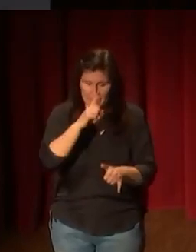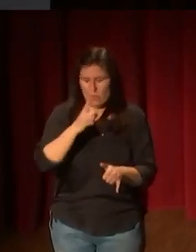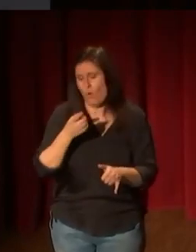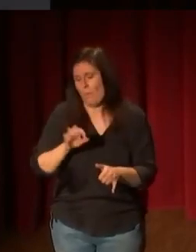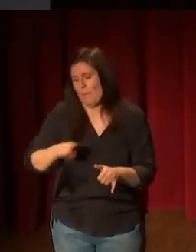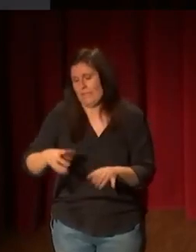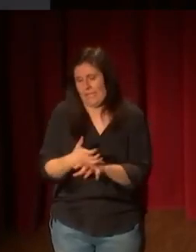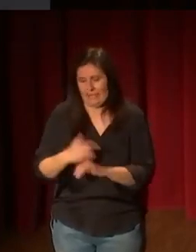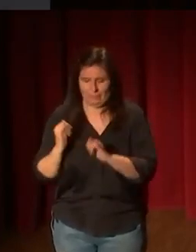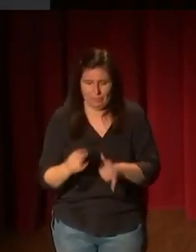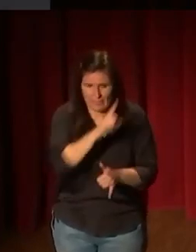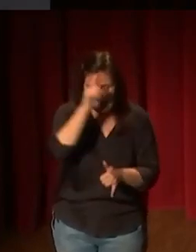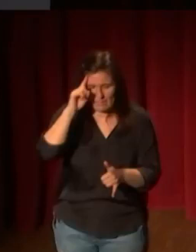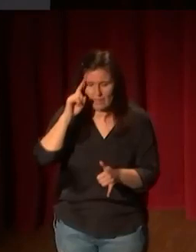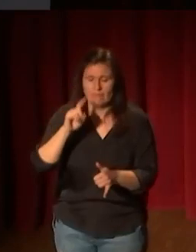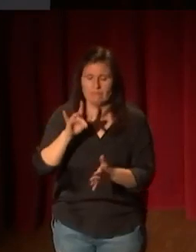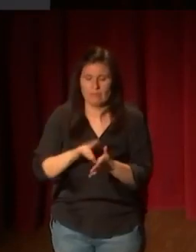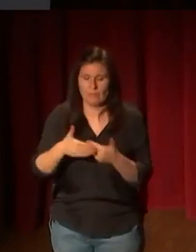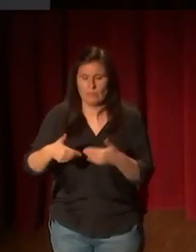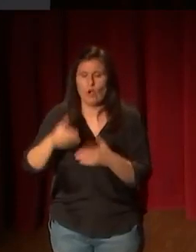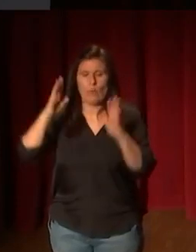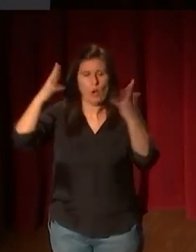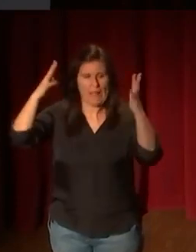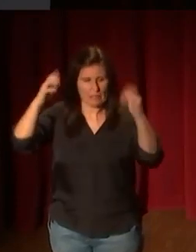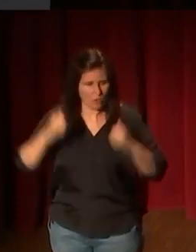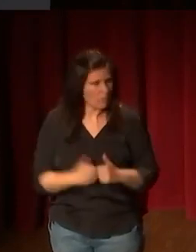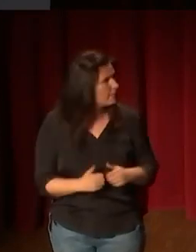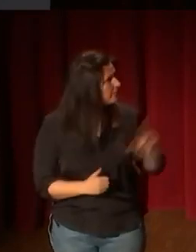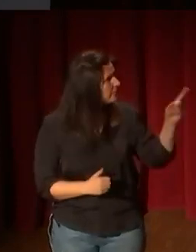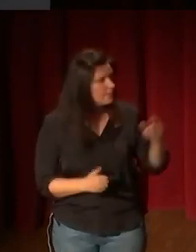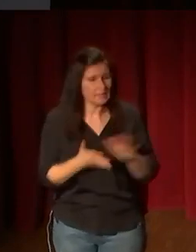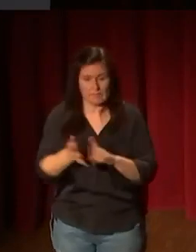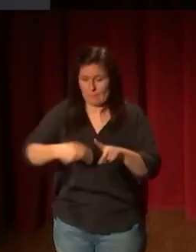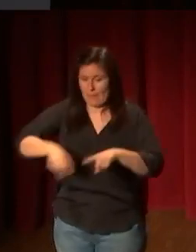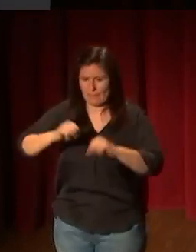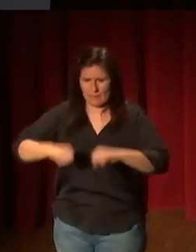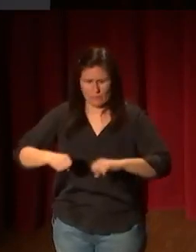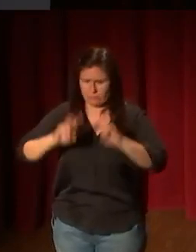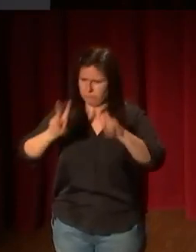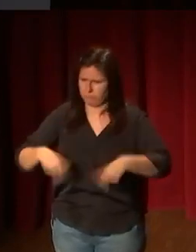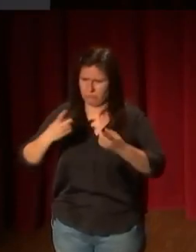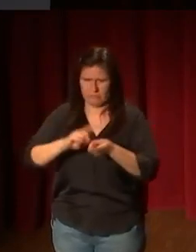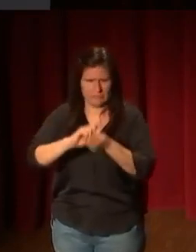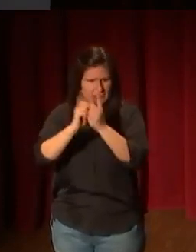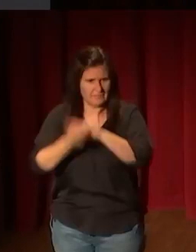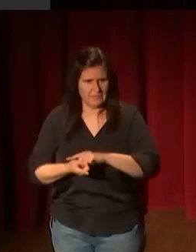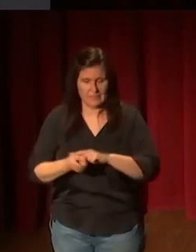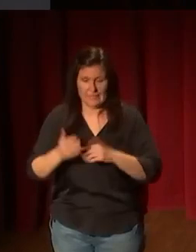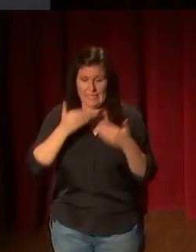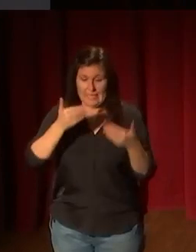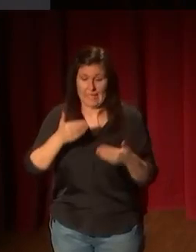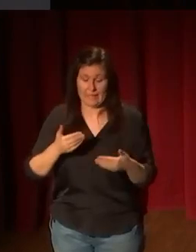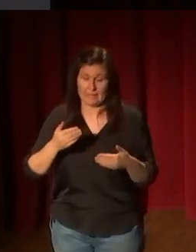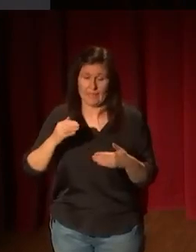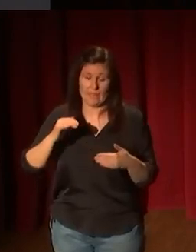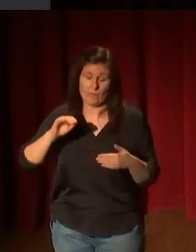antes se produce su proclamación y como vemos transformada la plaza mayor en este caso gracias a la acción de juan